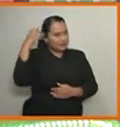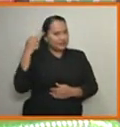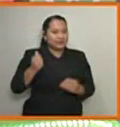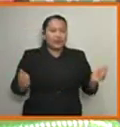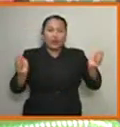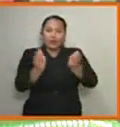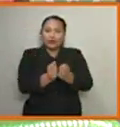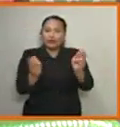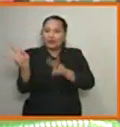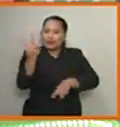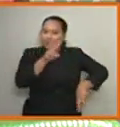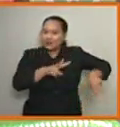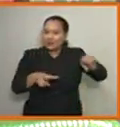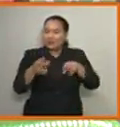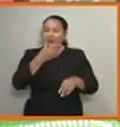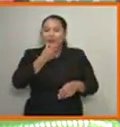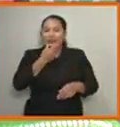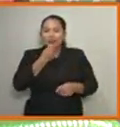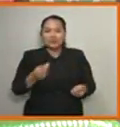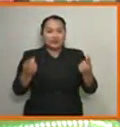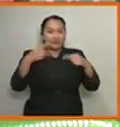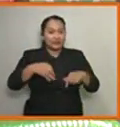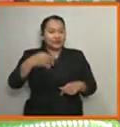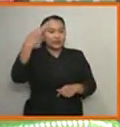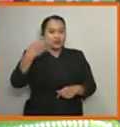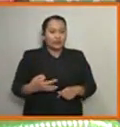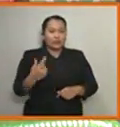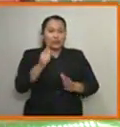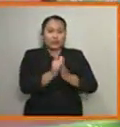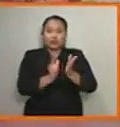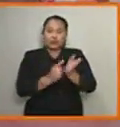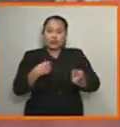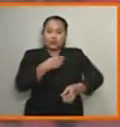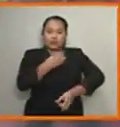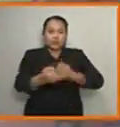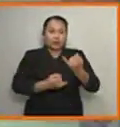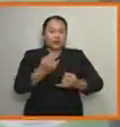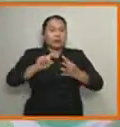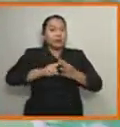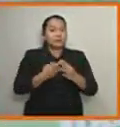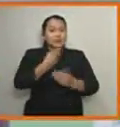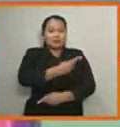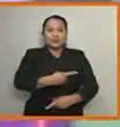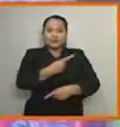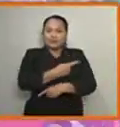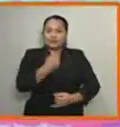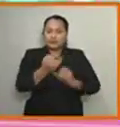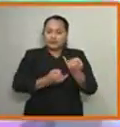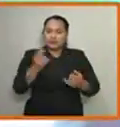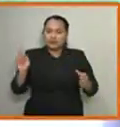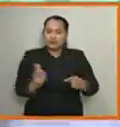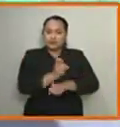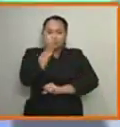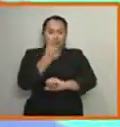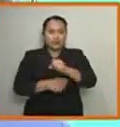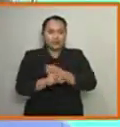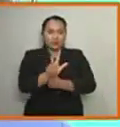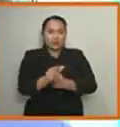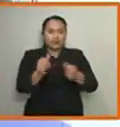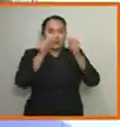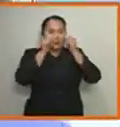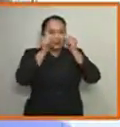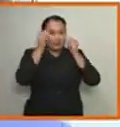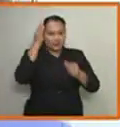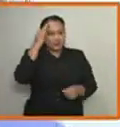nuestro auditor, que está para certificar cada uno de los juegos. Iniciamos la diversión pegando y ganando con Pega 3, así que atentos, porque se vienen los tres